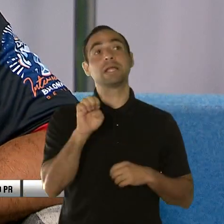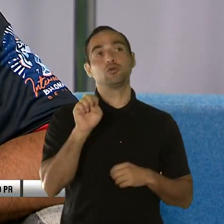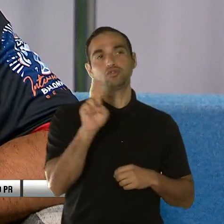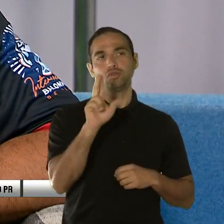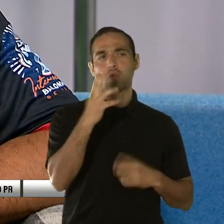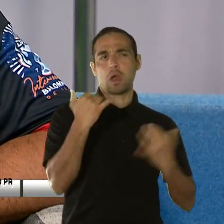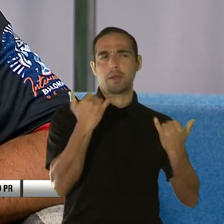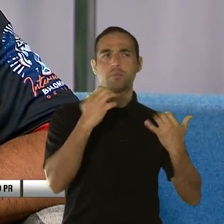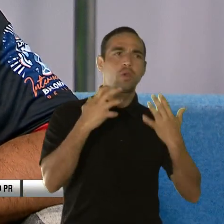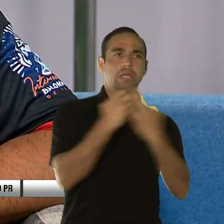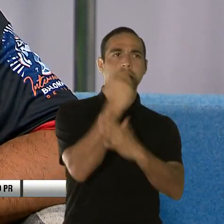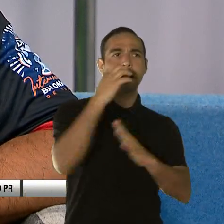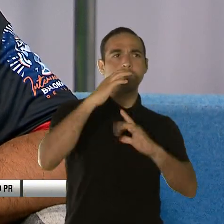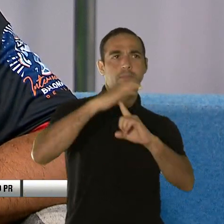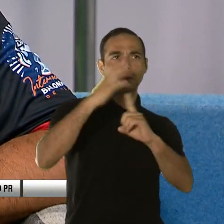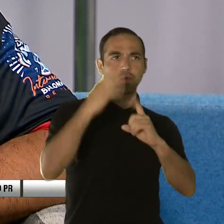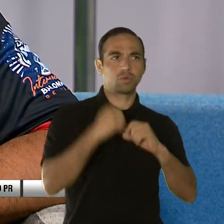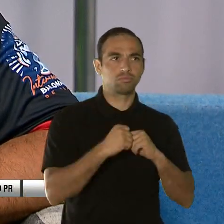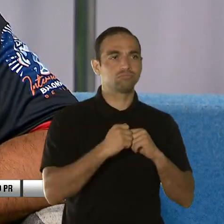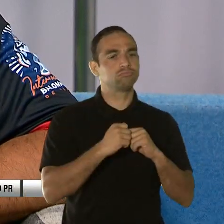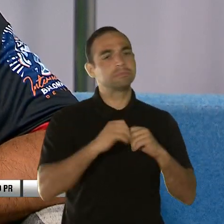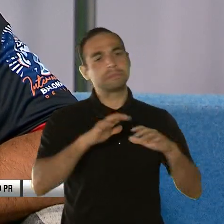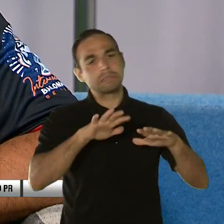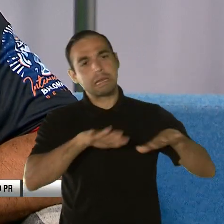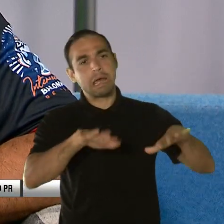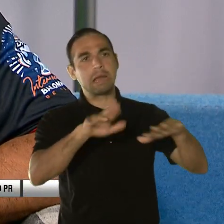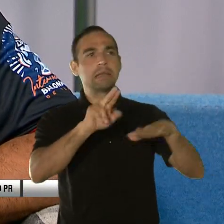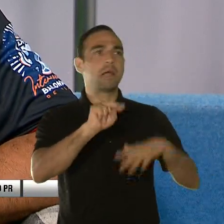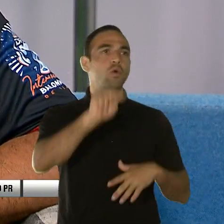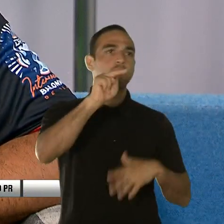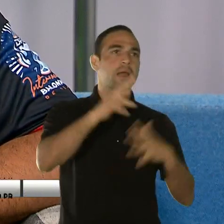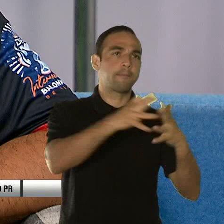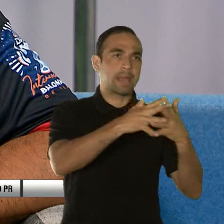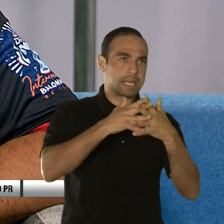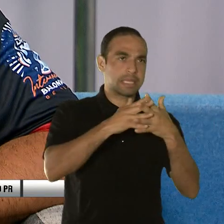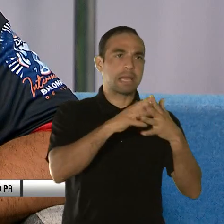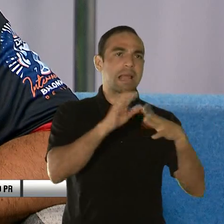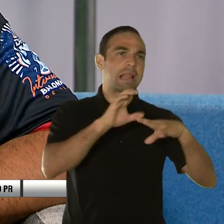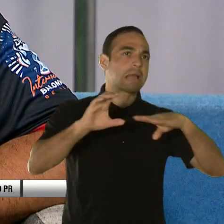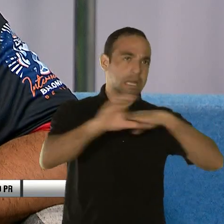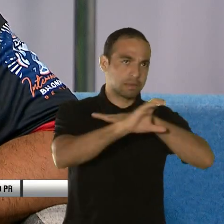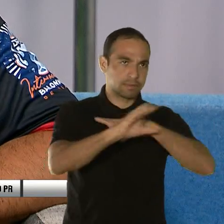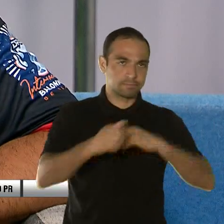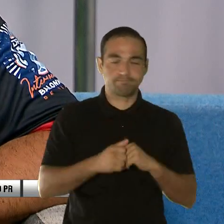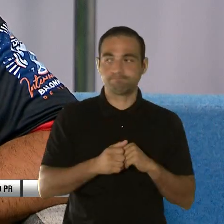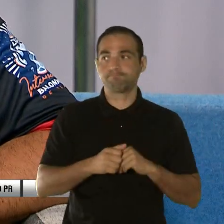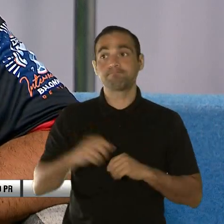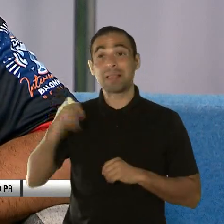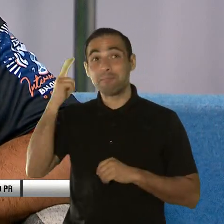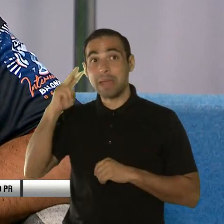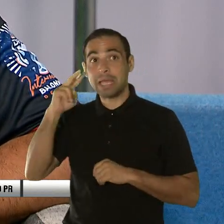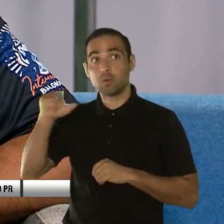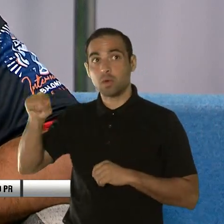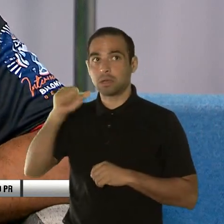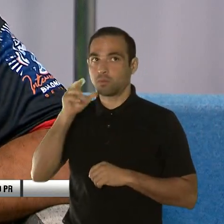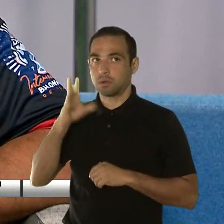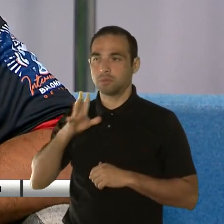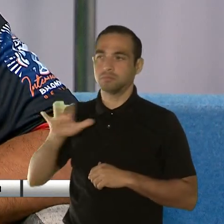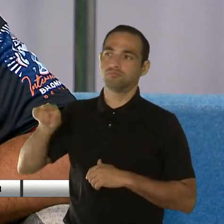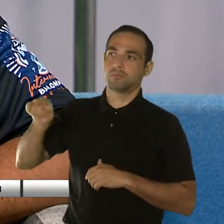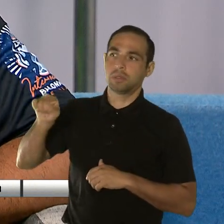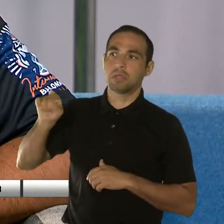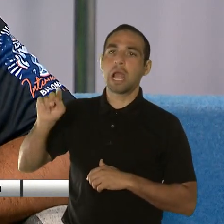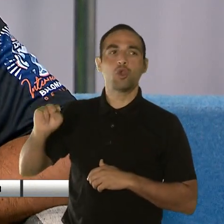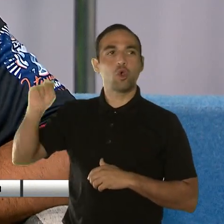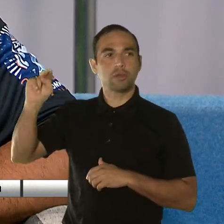de la región de Norteamérica y el Caribe en masculino las mujeres de México son las campeonas de de